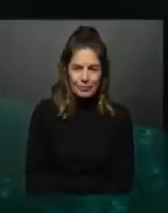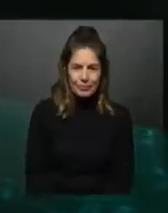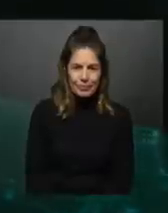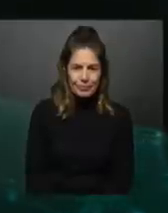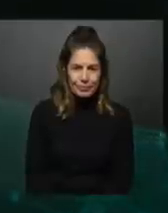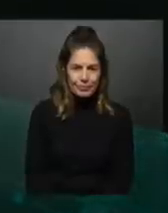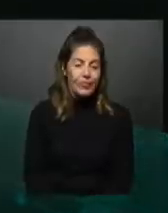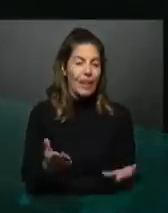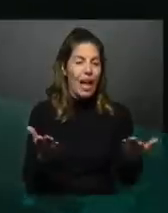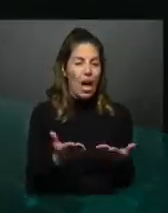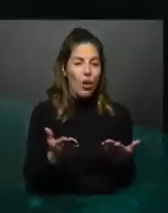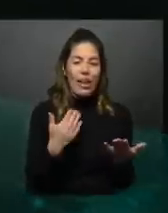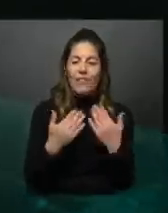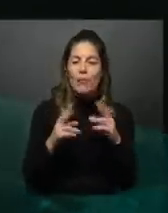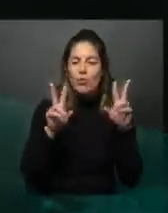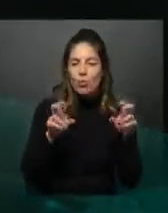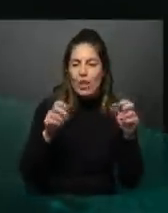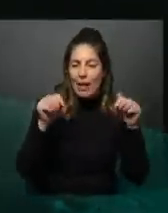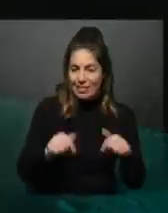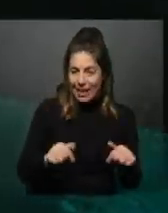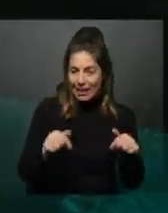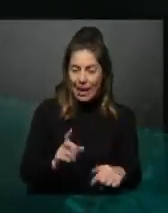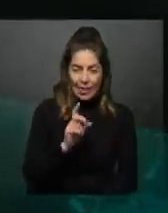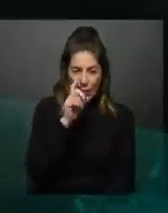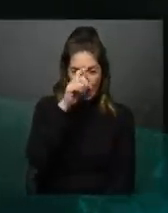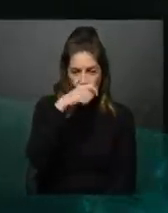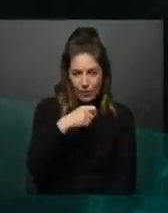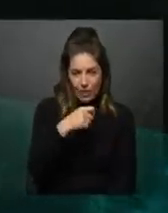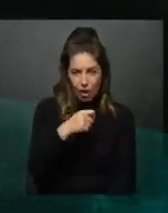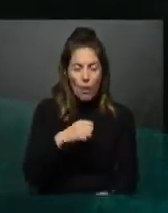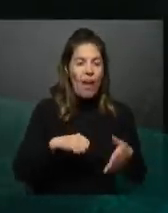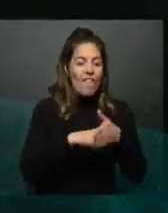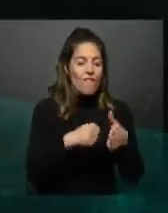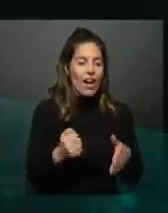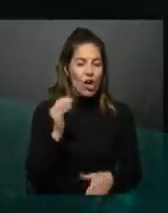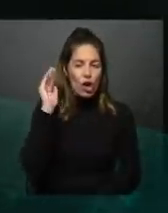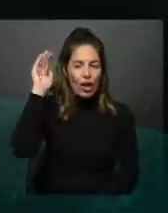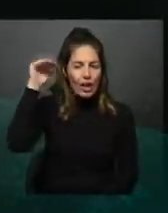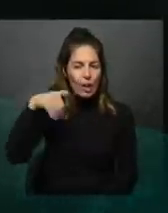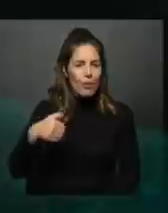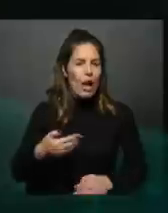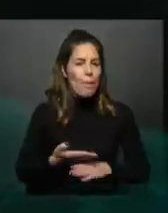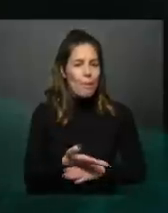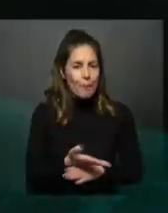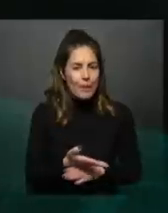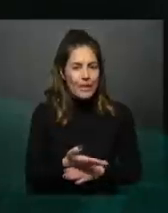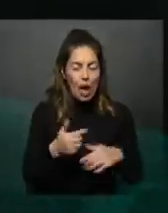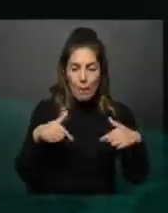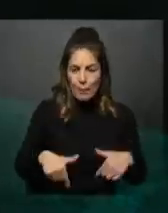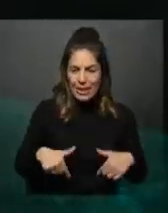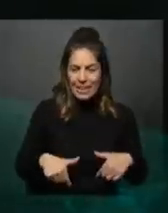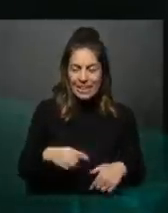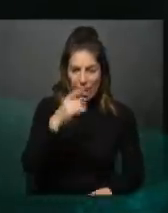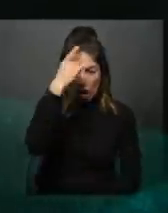y ahora venimos a un tema bien de aquí de Montevideo porque el banco de la República exige a el Ministerio de